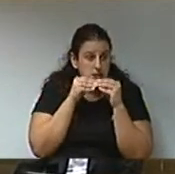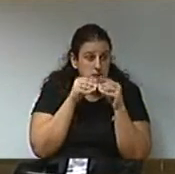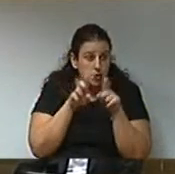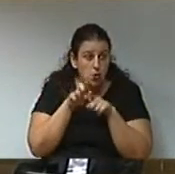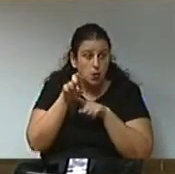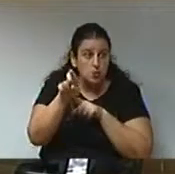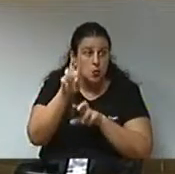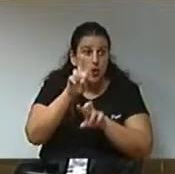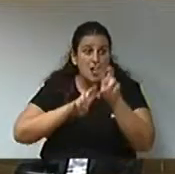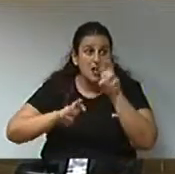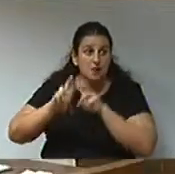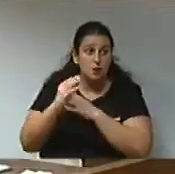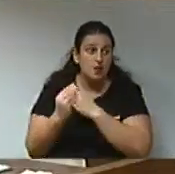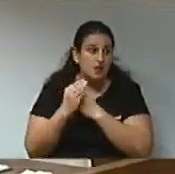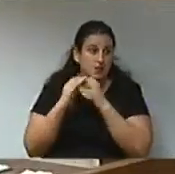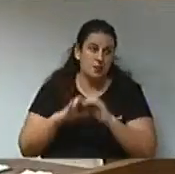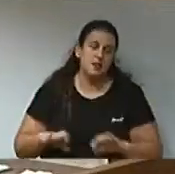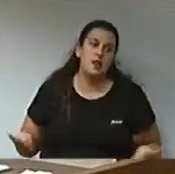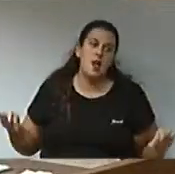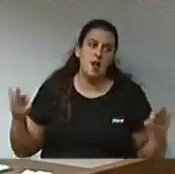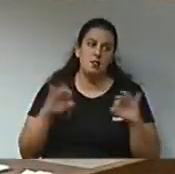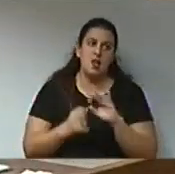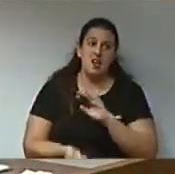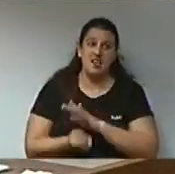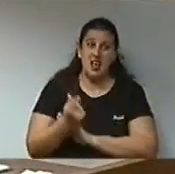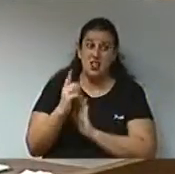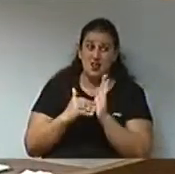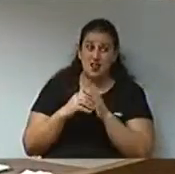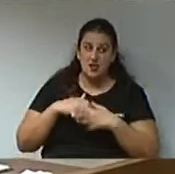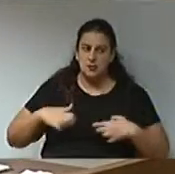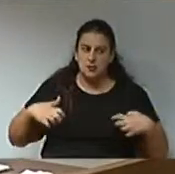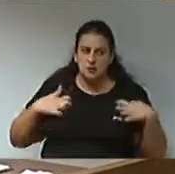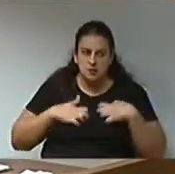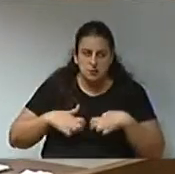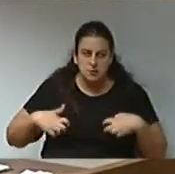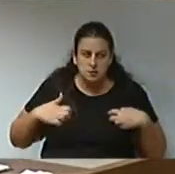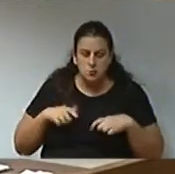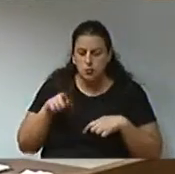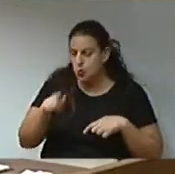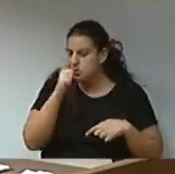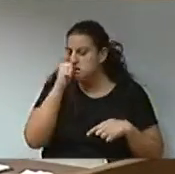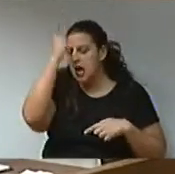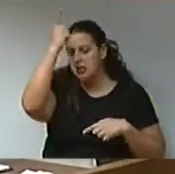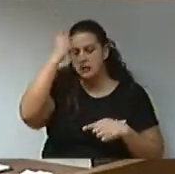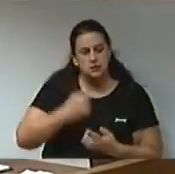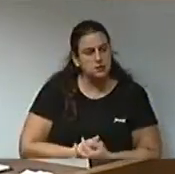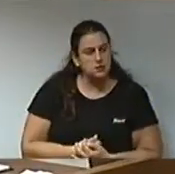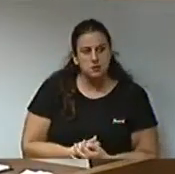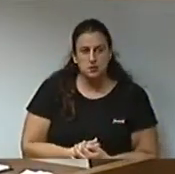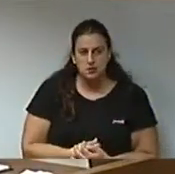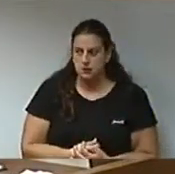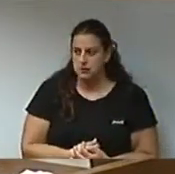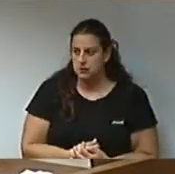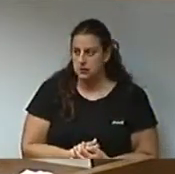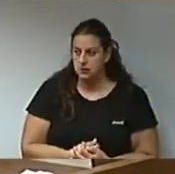tema de la reforma de la financiación y nadie nos ha generado los valencianos tanta frustración como usted en este tema.